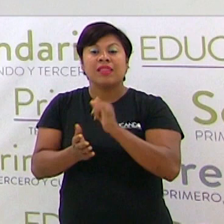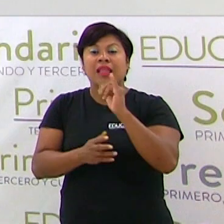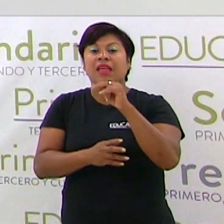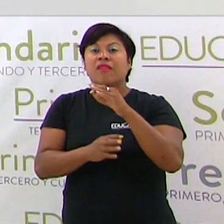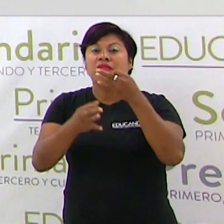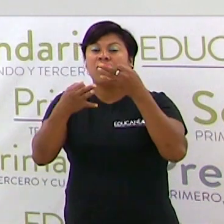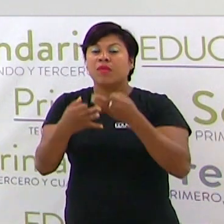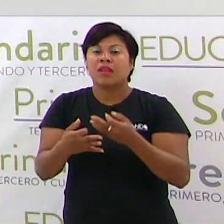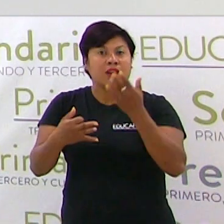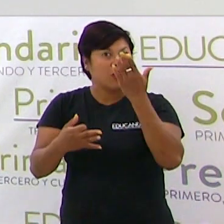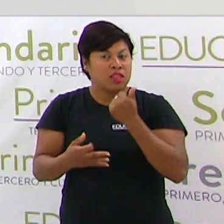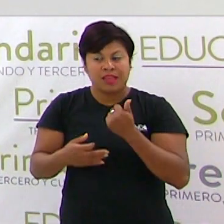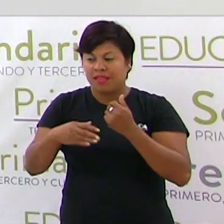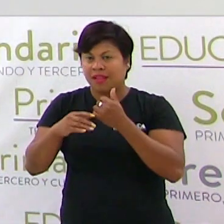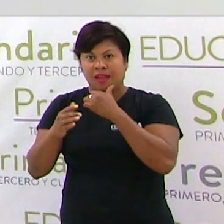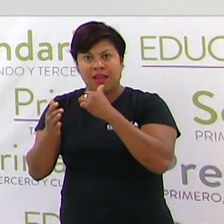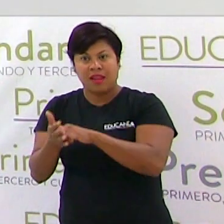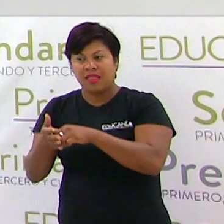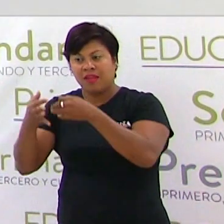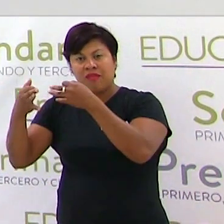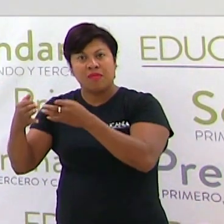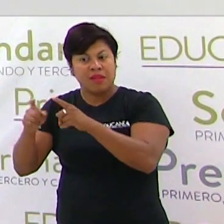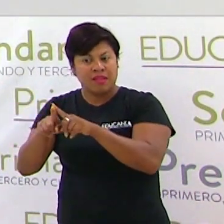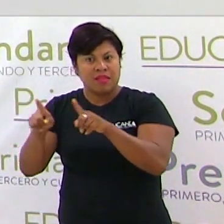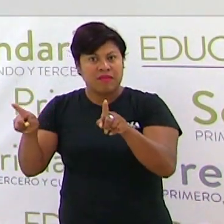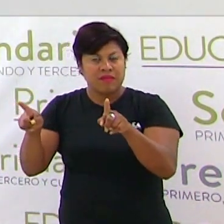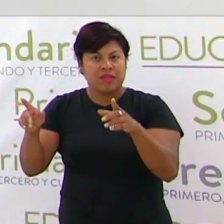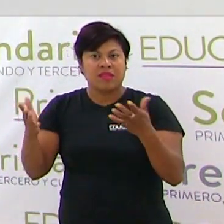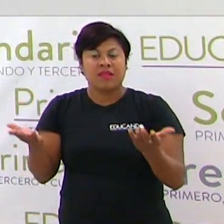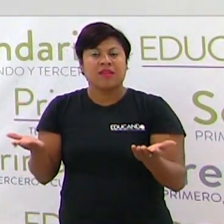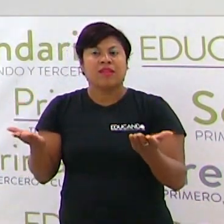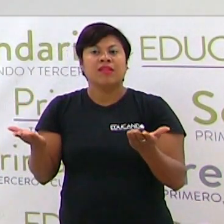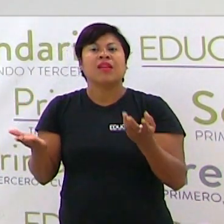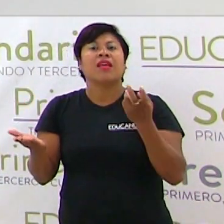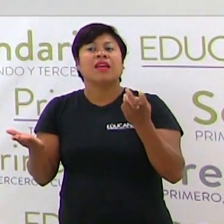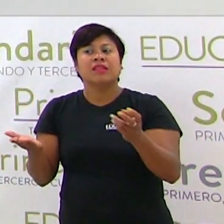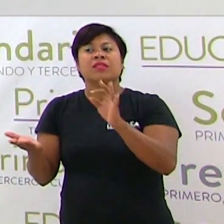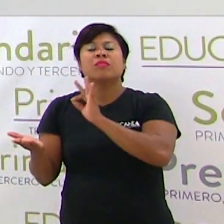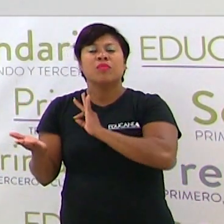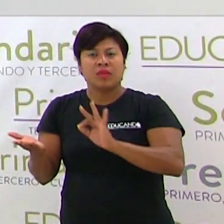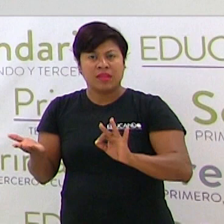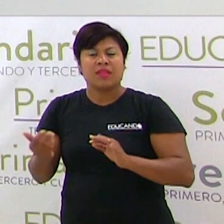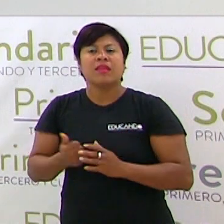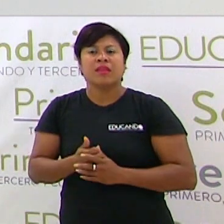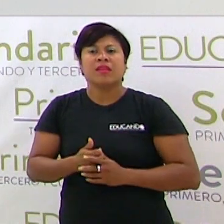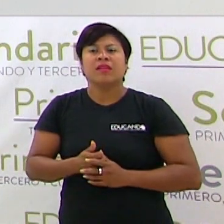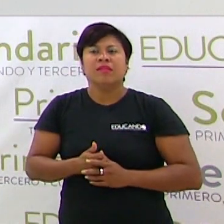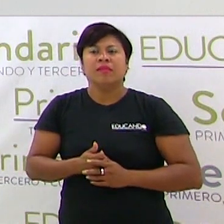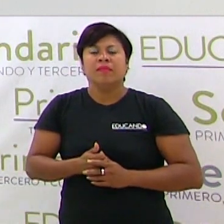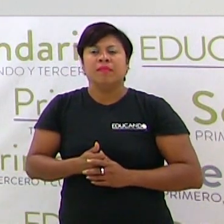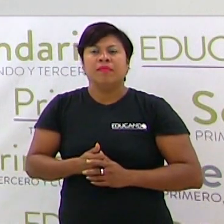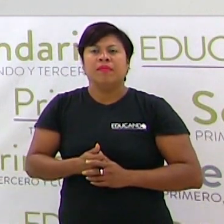no tiene la carta formal en su estructura? Es que puede tener